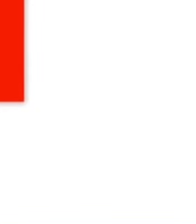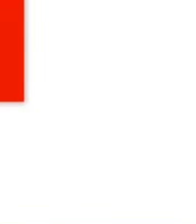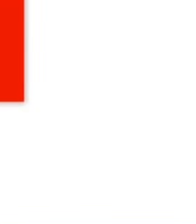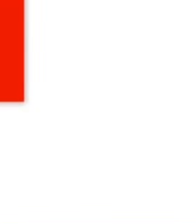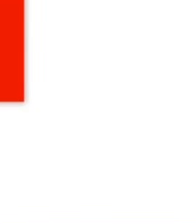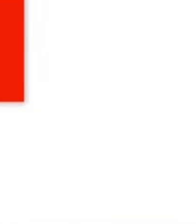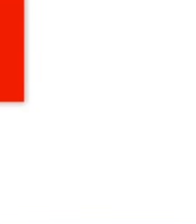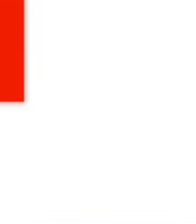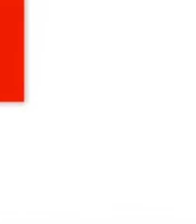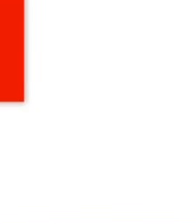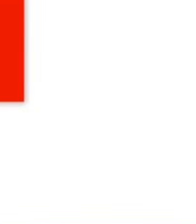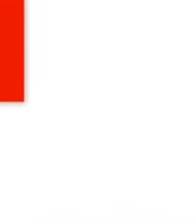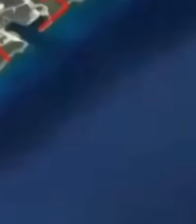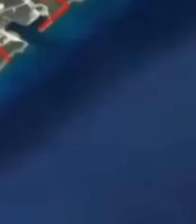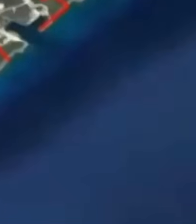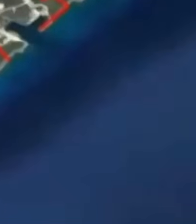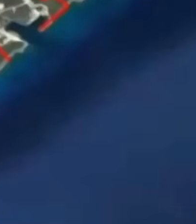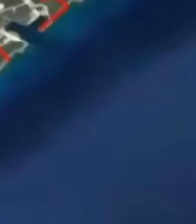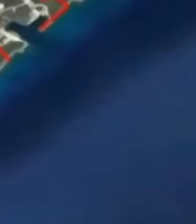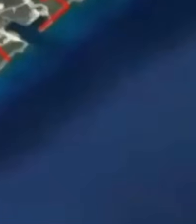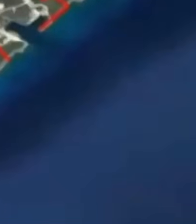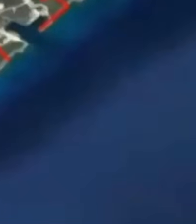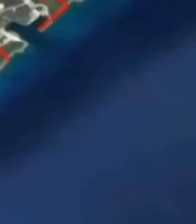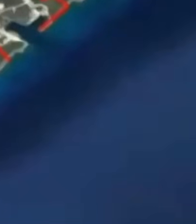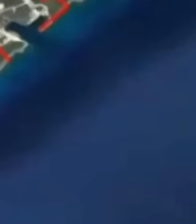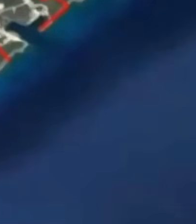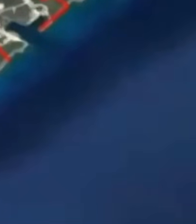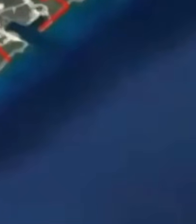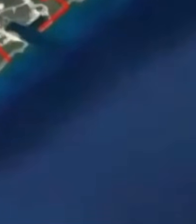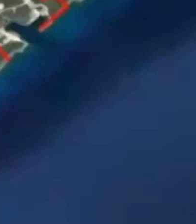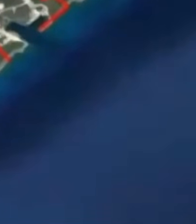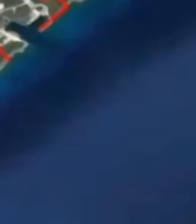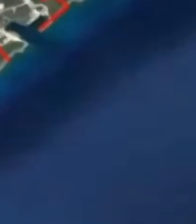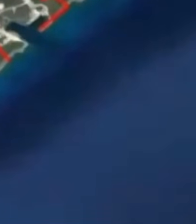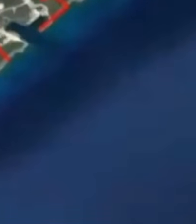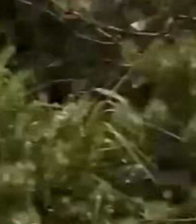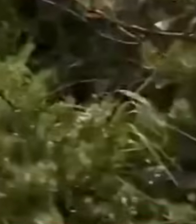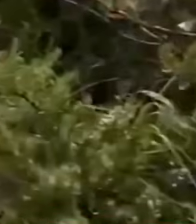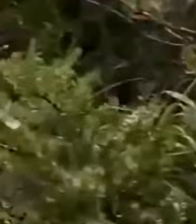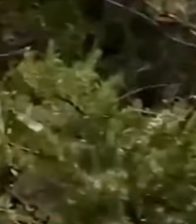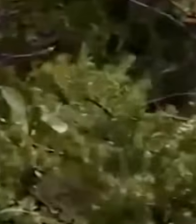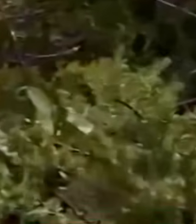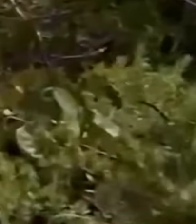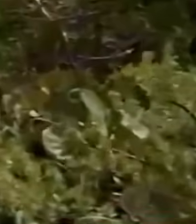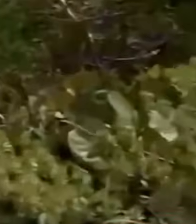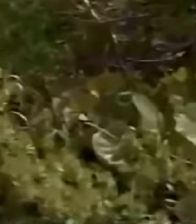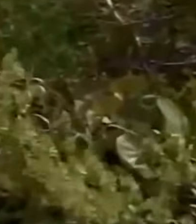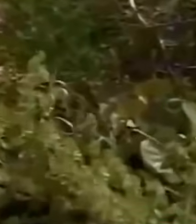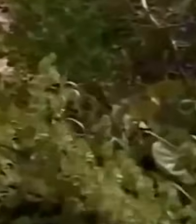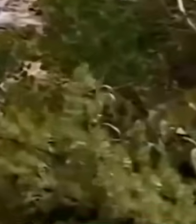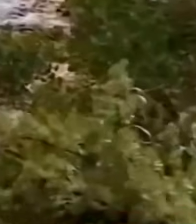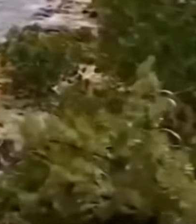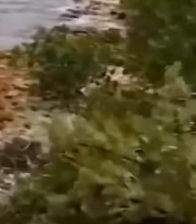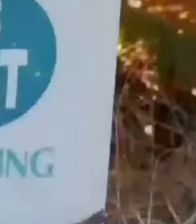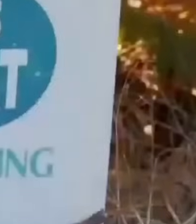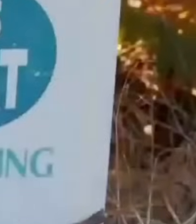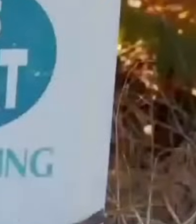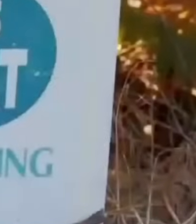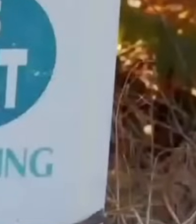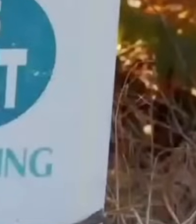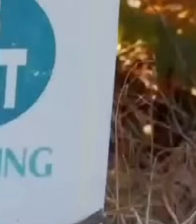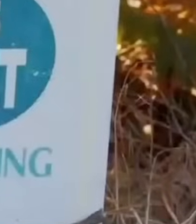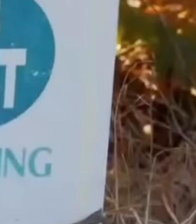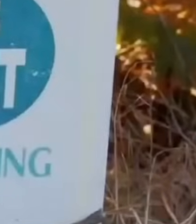de América del Norte. Vulcan acusa al gobierno de México, al de Quintana Roo y al de Playa del Carmen de afectar